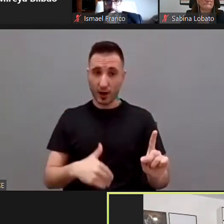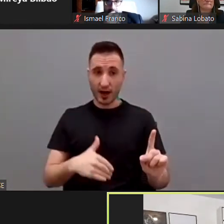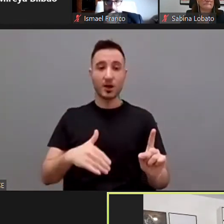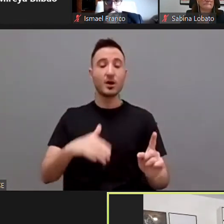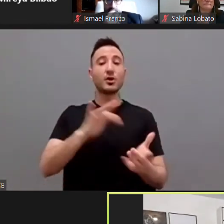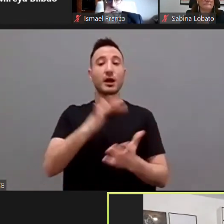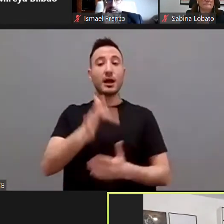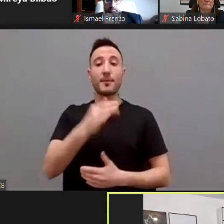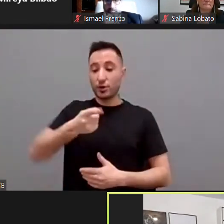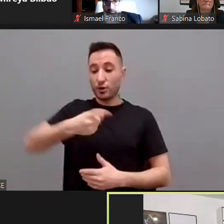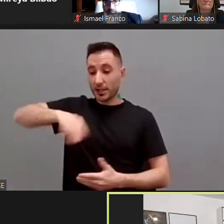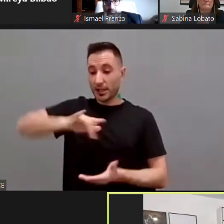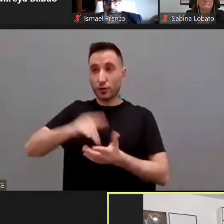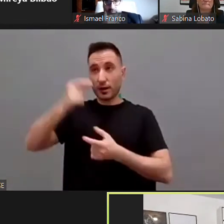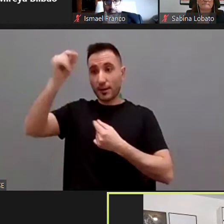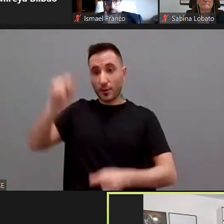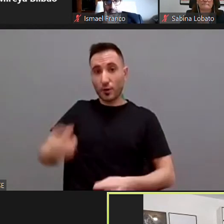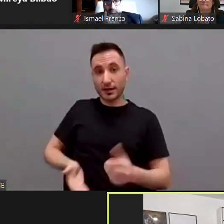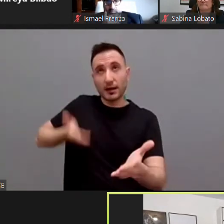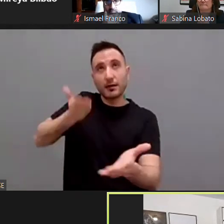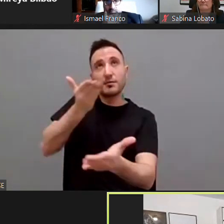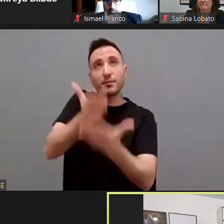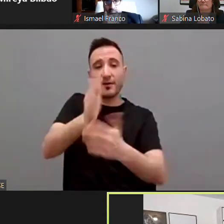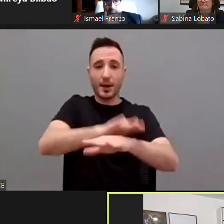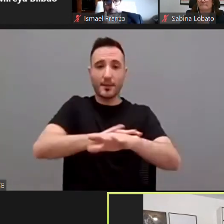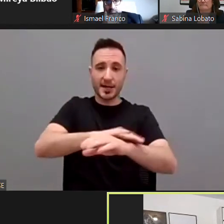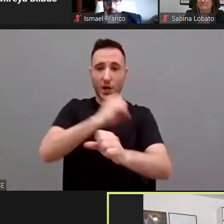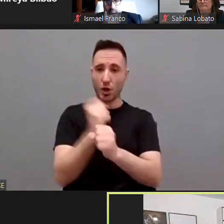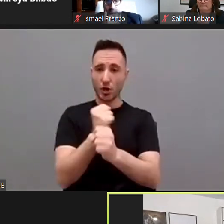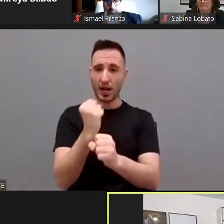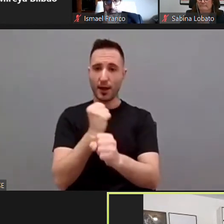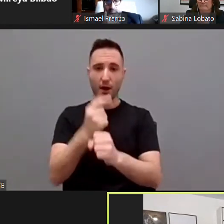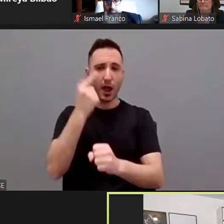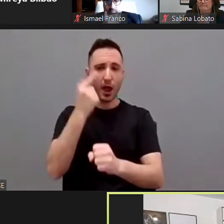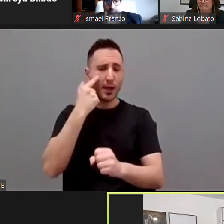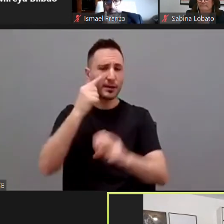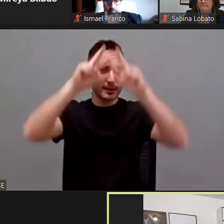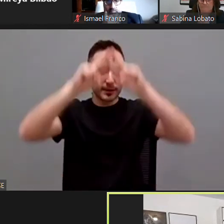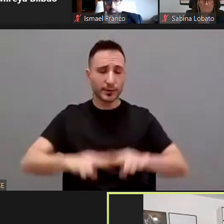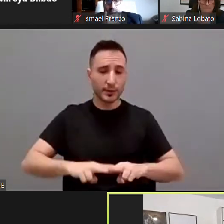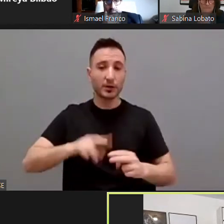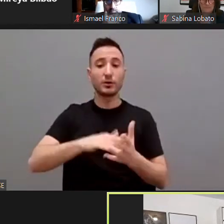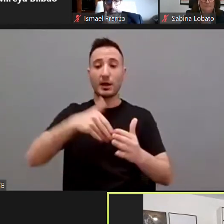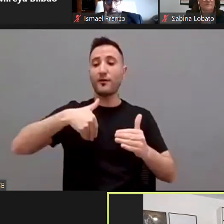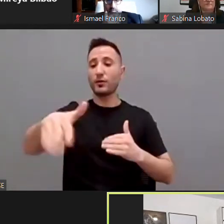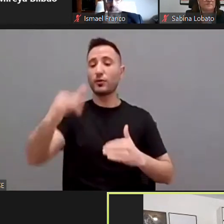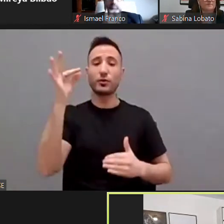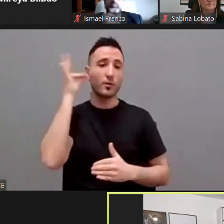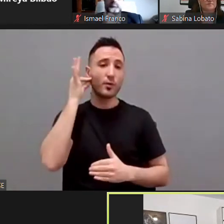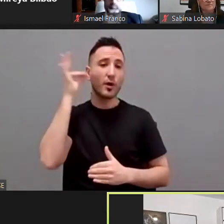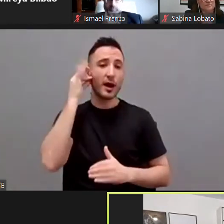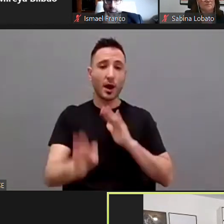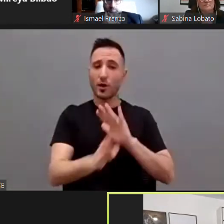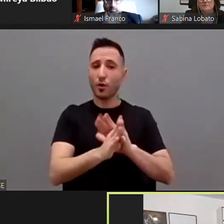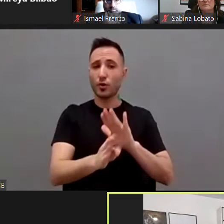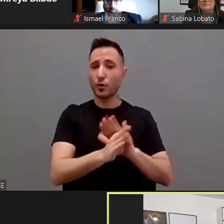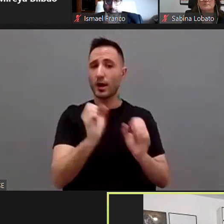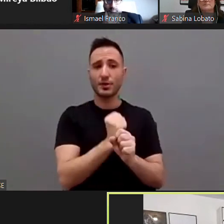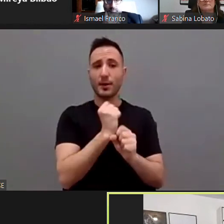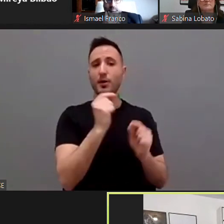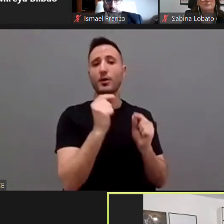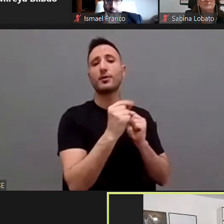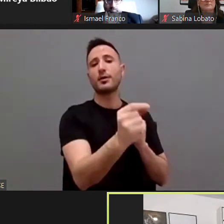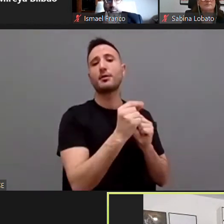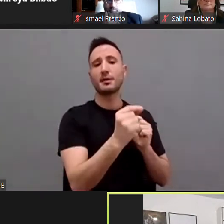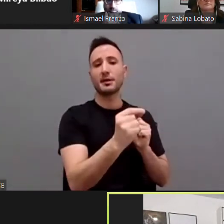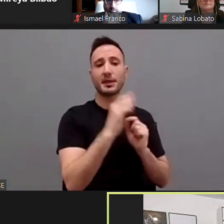al Ministerio de Trabajo de que se regulara con perspectiva de género, lo que va a ocurrir es que las mujeres estemos atrapadas en el teletrabajo, no se